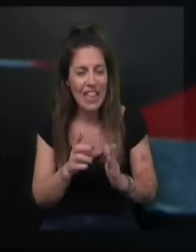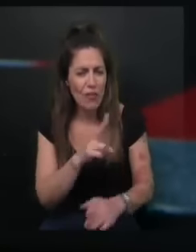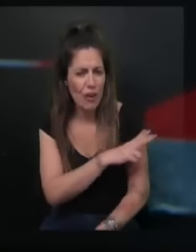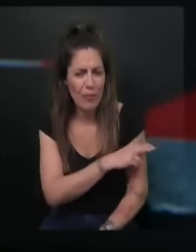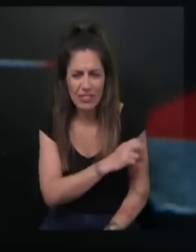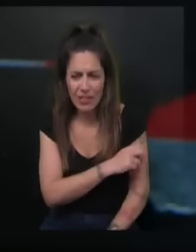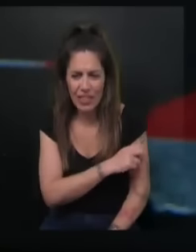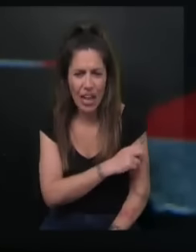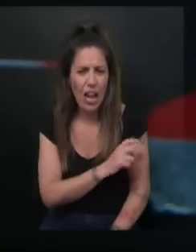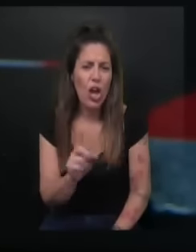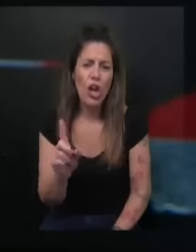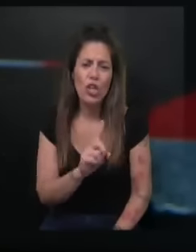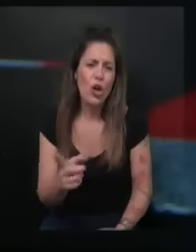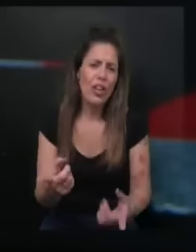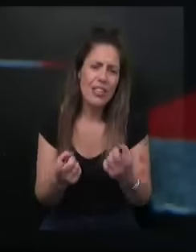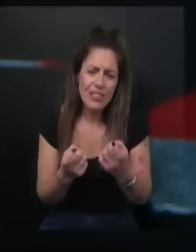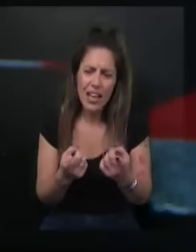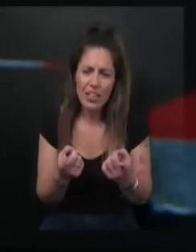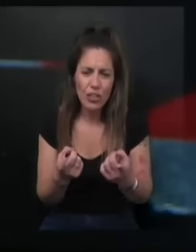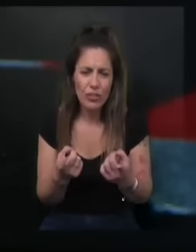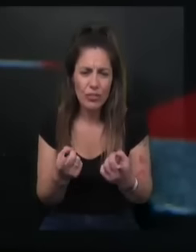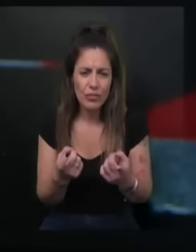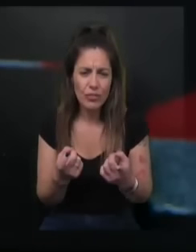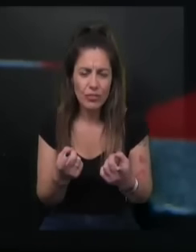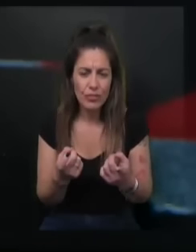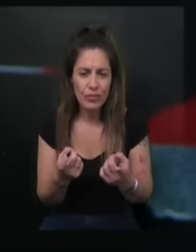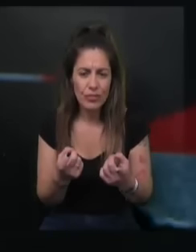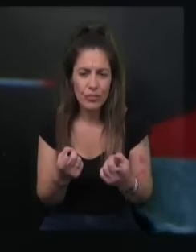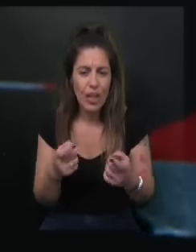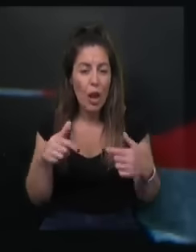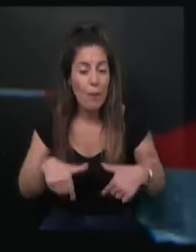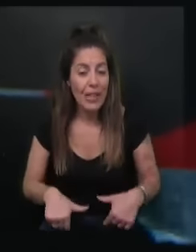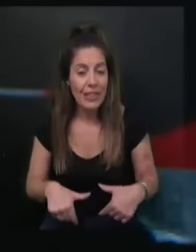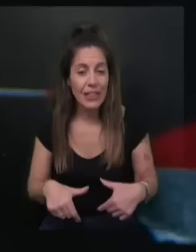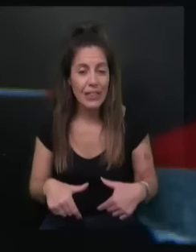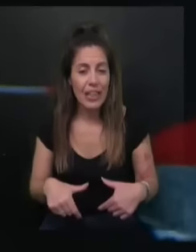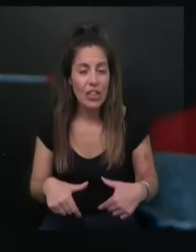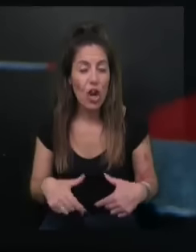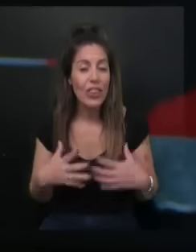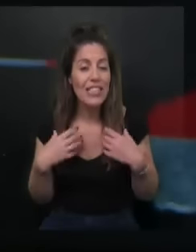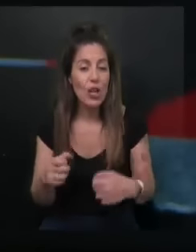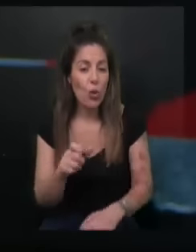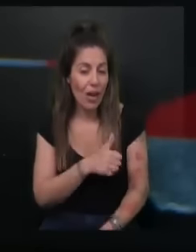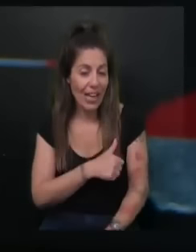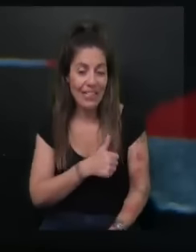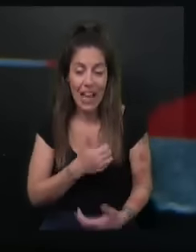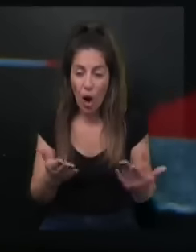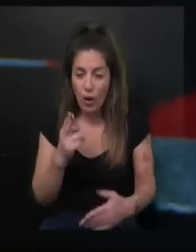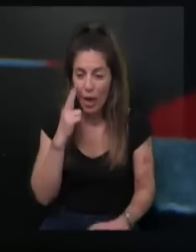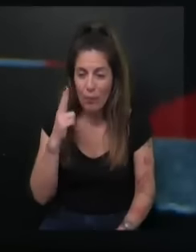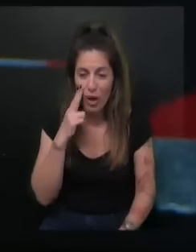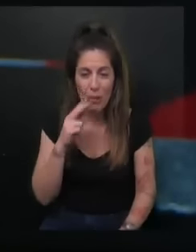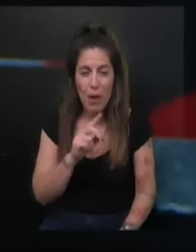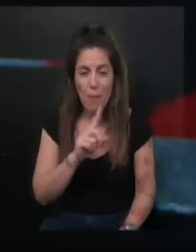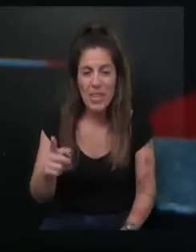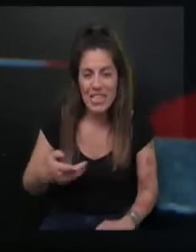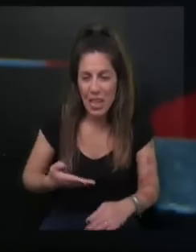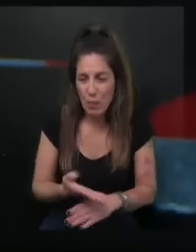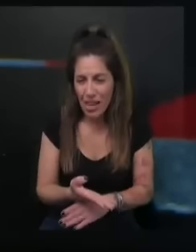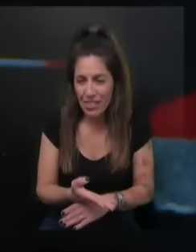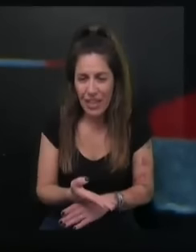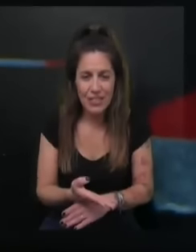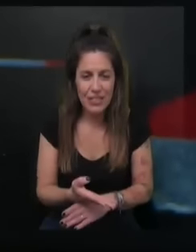No no es necesario raqueles Ministerio de salud gadi y ahora tienen el problema que tien mil demandas